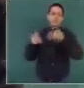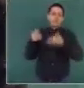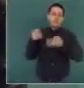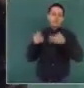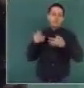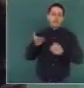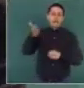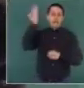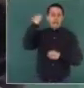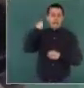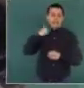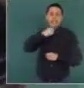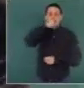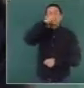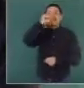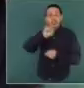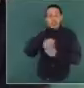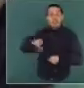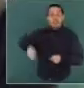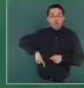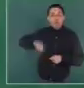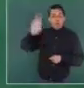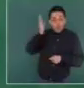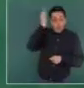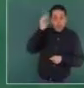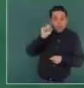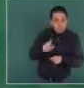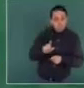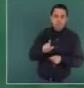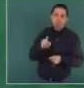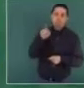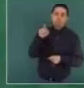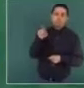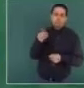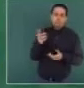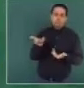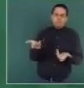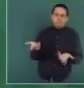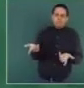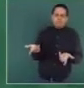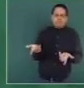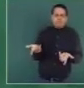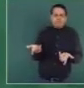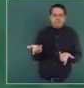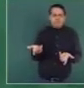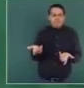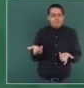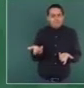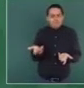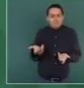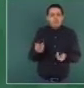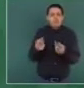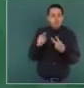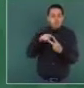secretario de Seguridad Pública del gobierno federal. Estos dos casos muy delicados.